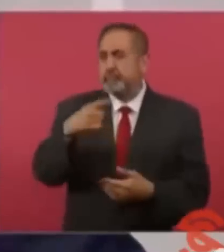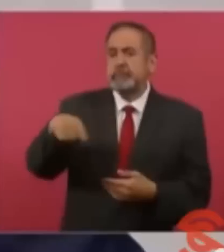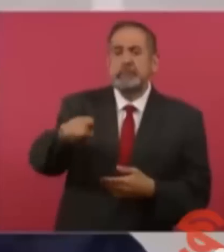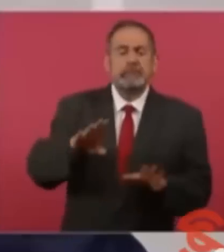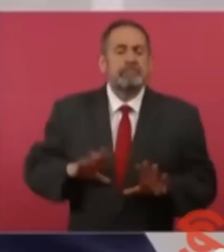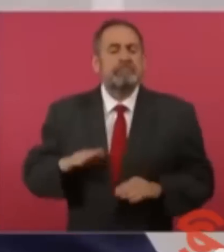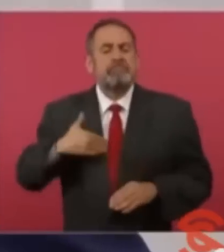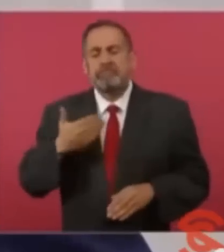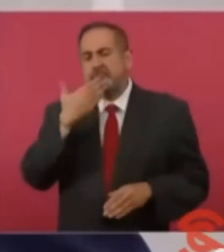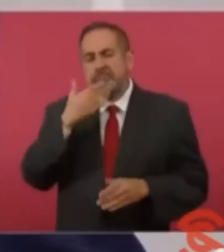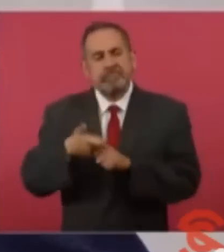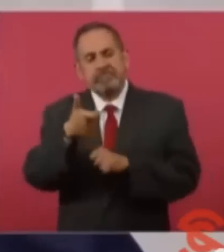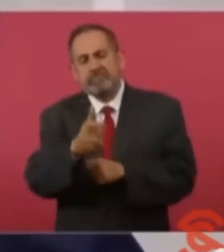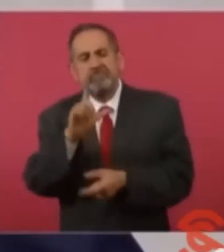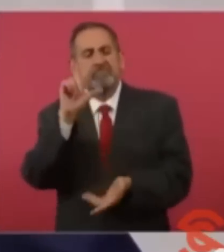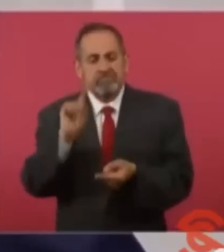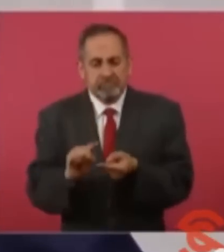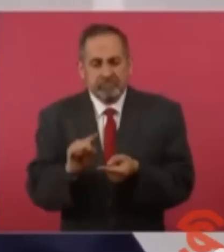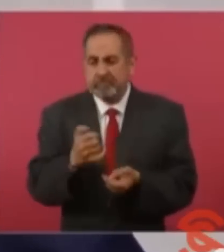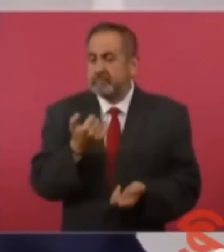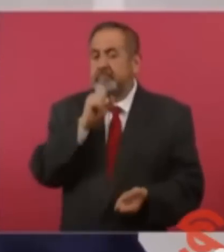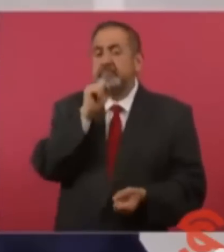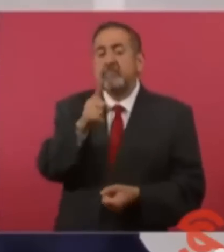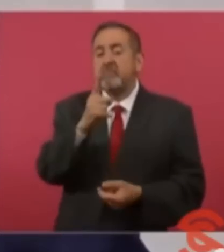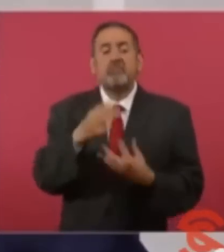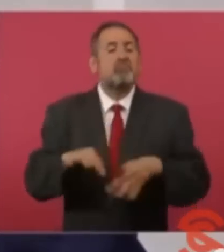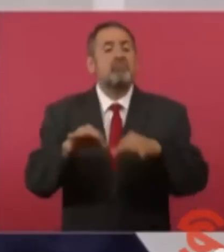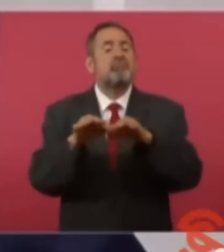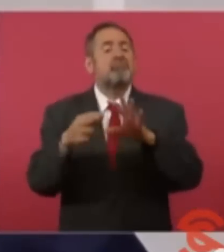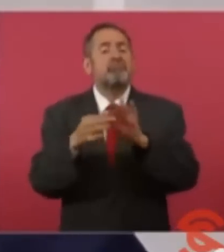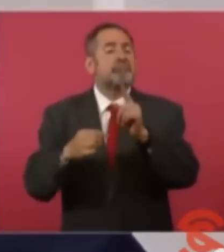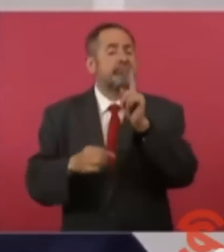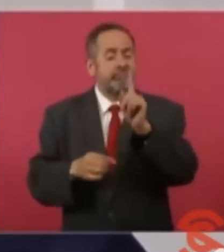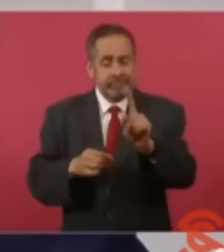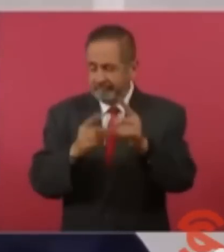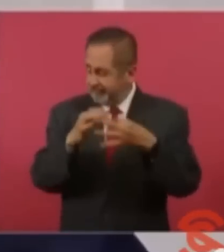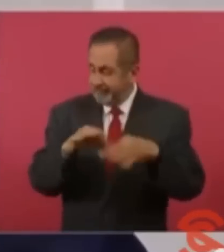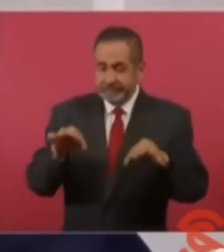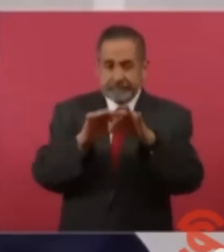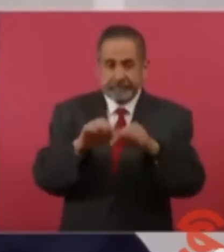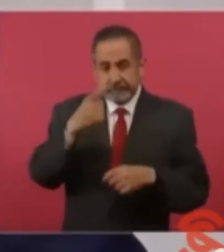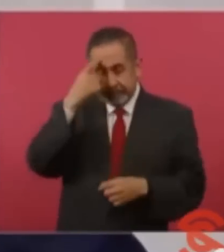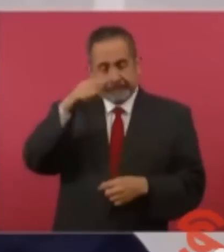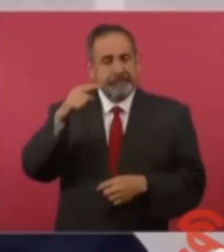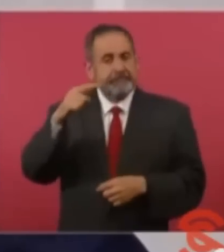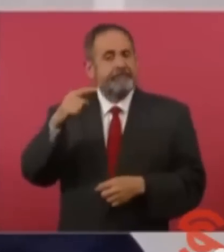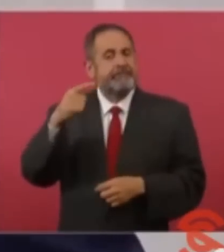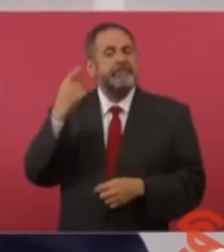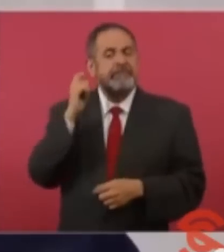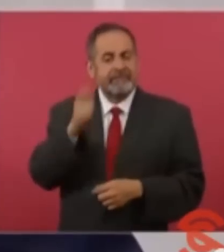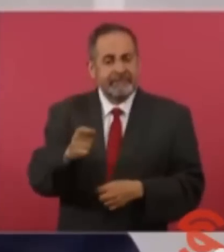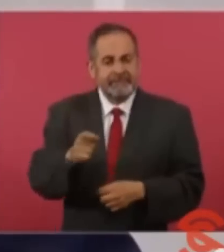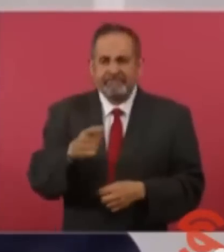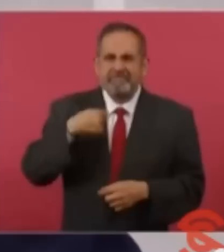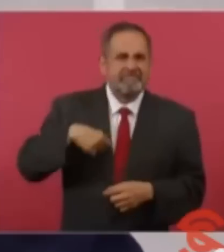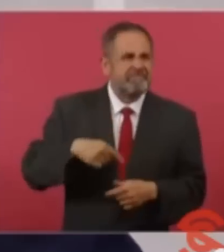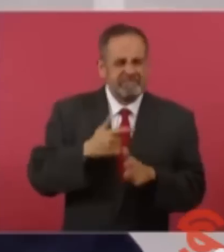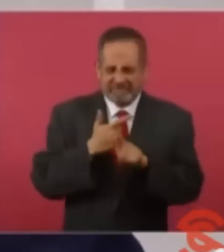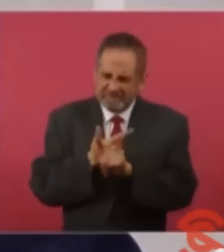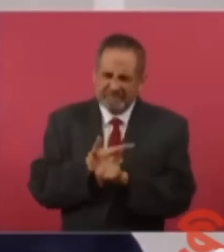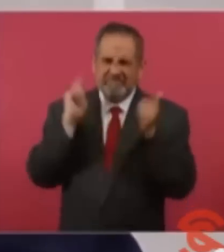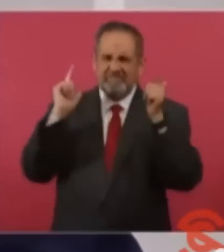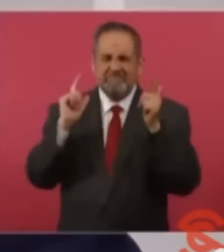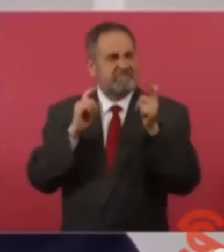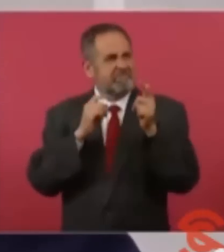consumidores y algo que es también muy importante, ser cada vez más libres